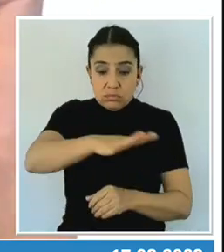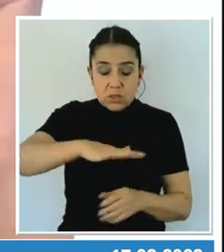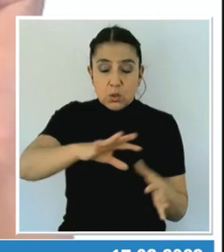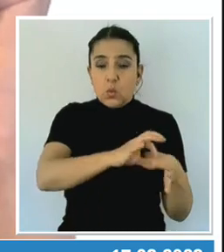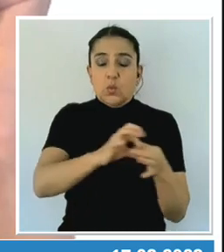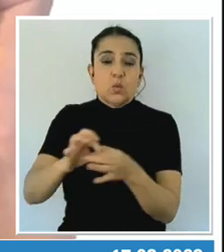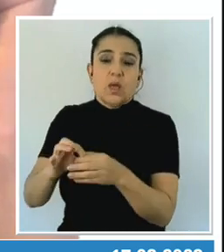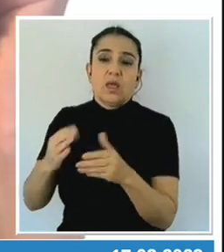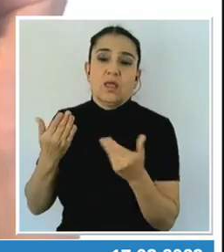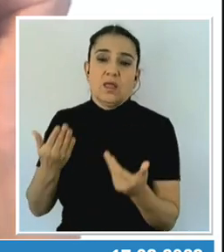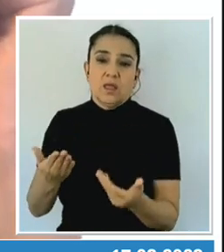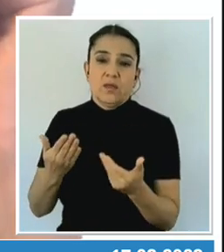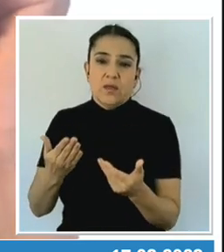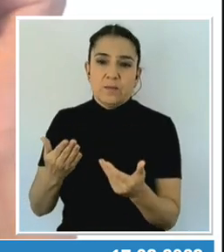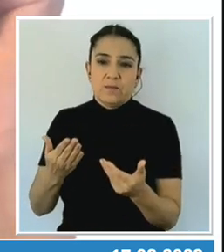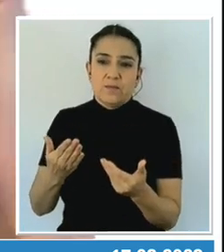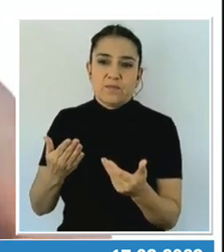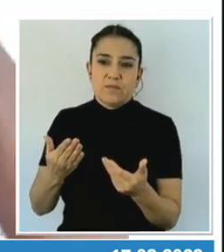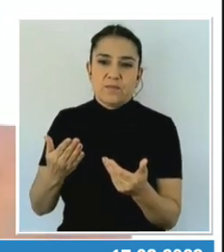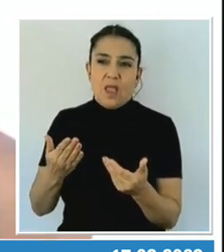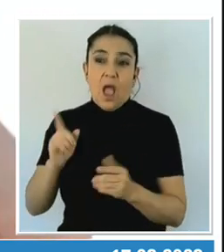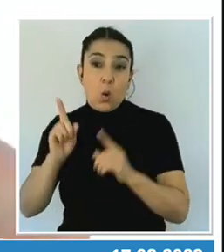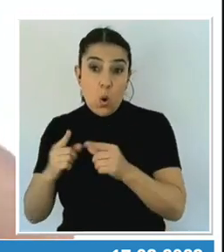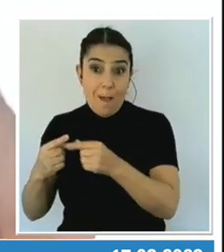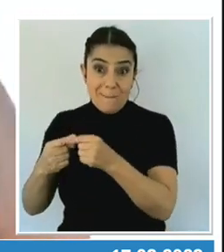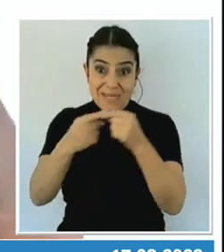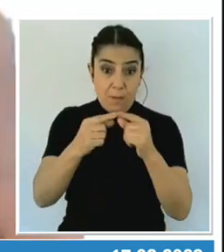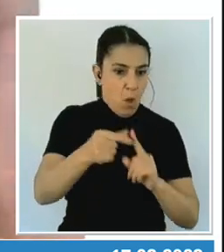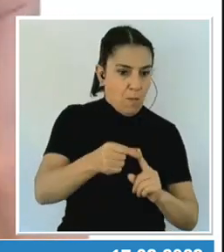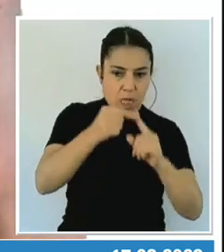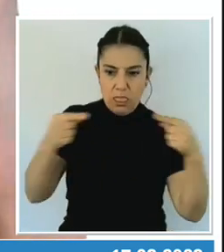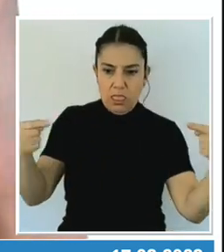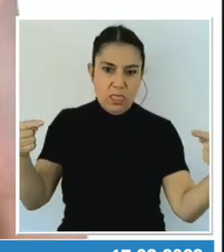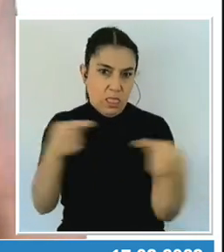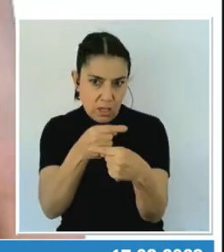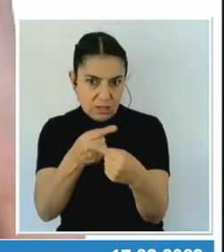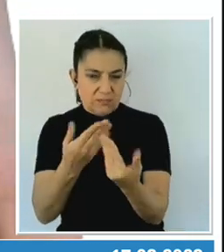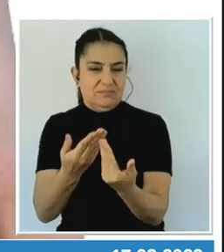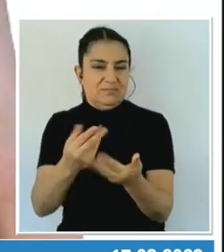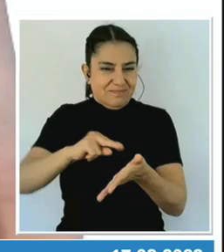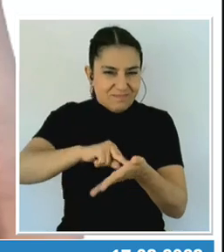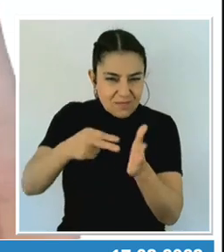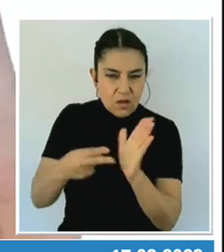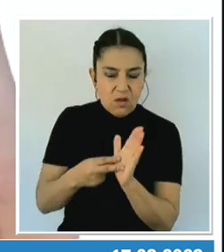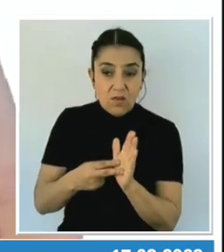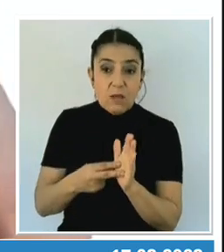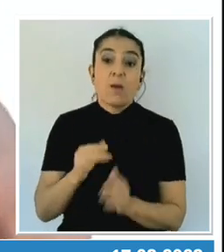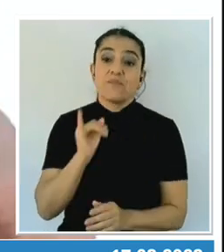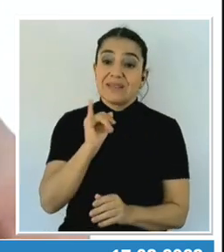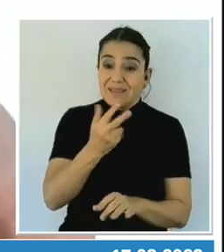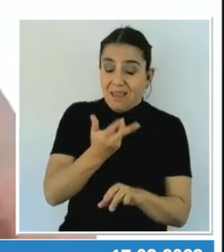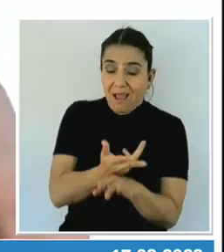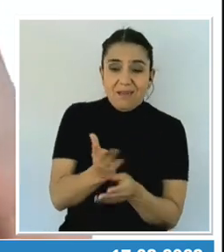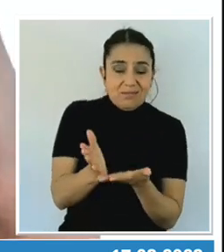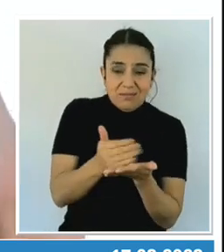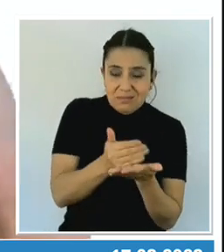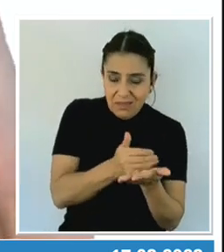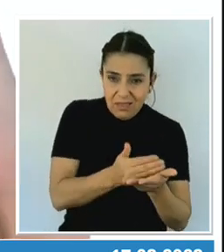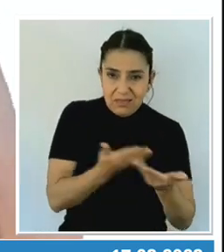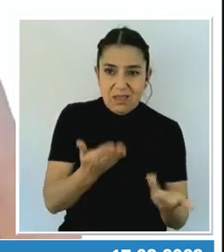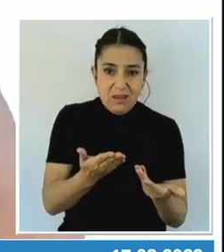en tensión o en conflicto. Por supuesto que hay técnicas luego en el derecho para tratar de resolver